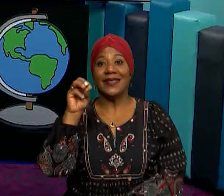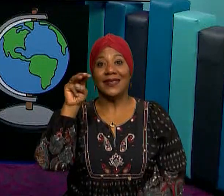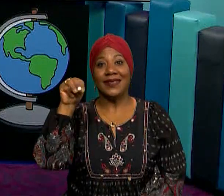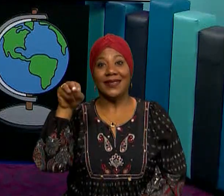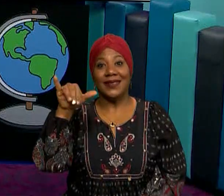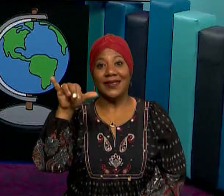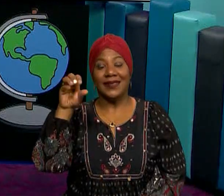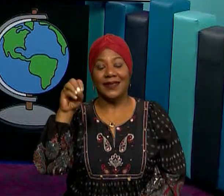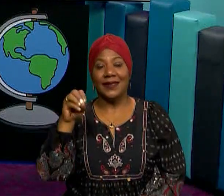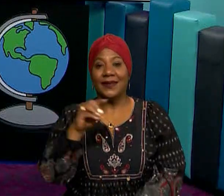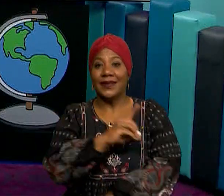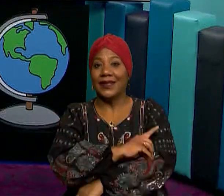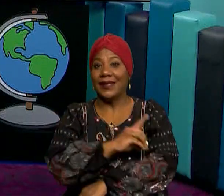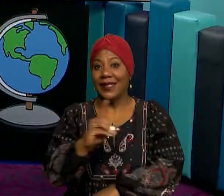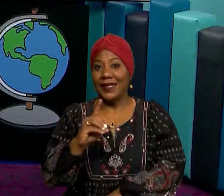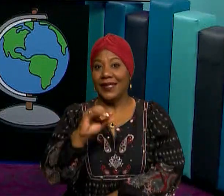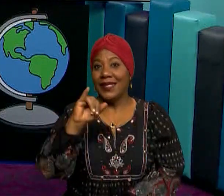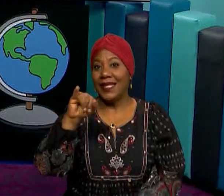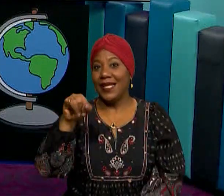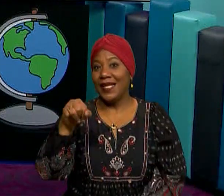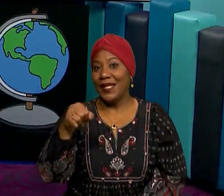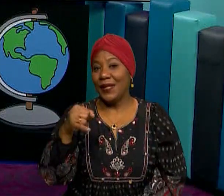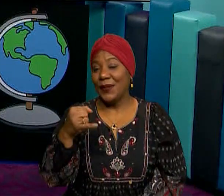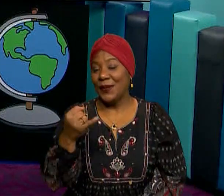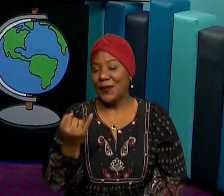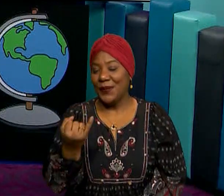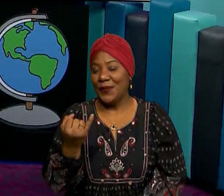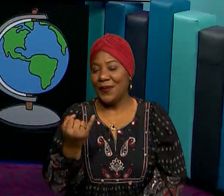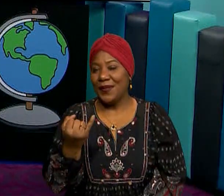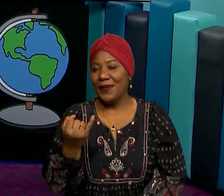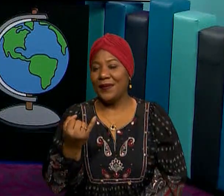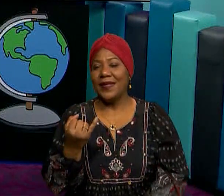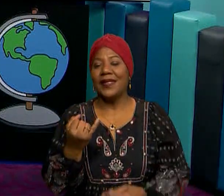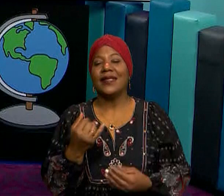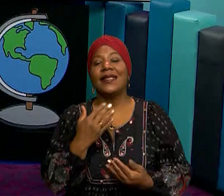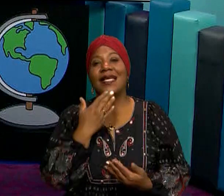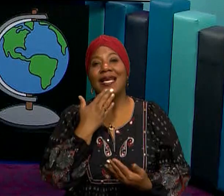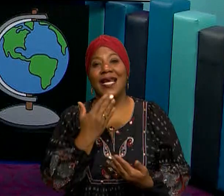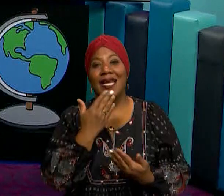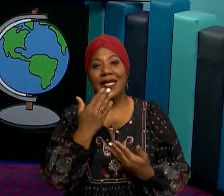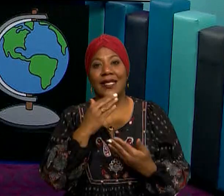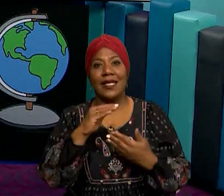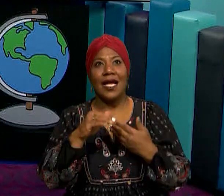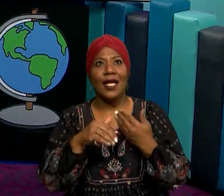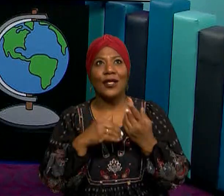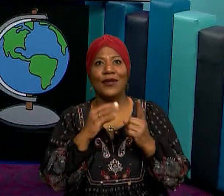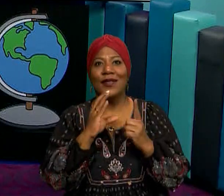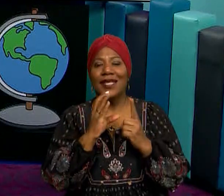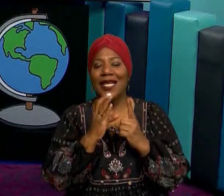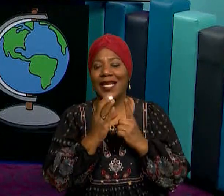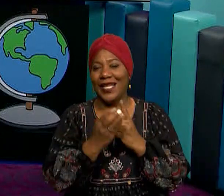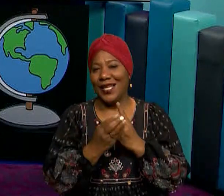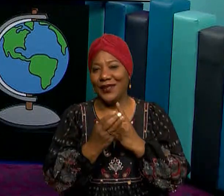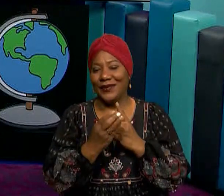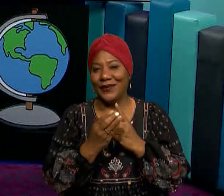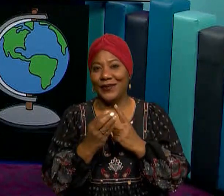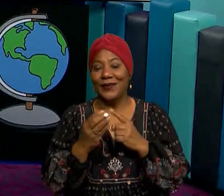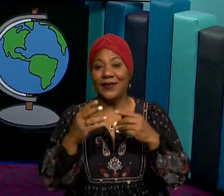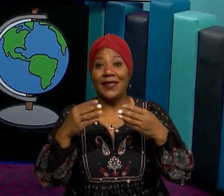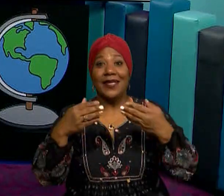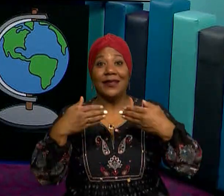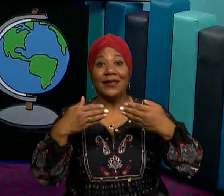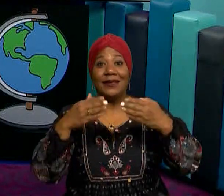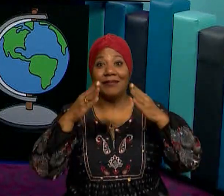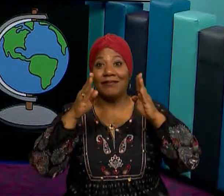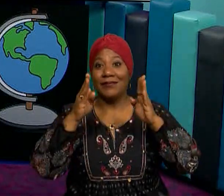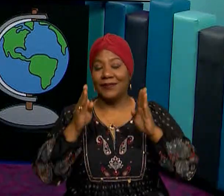que es el día jueves de esta semana. Hay que valorar y agradecer esa cultura étnica, ¿verdad? Los